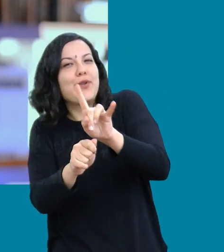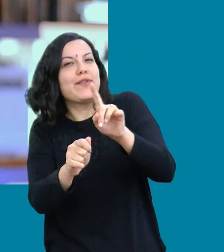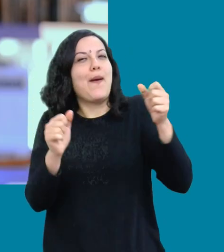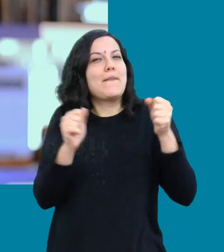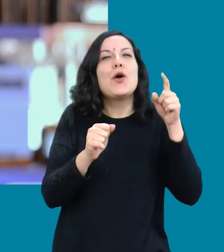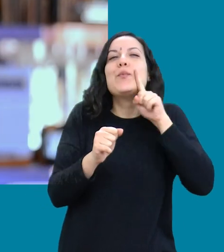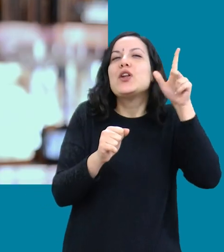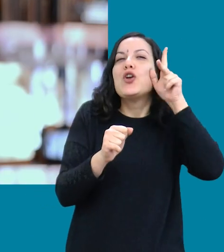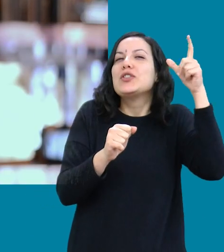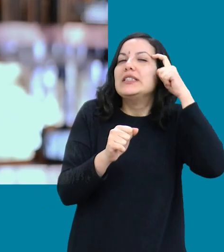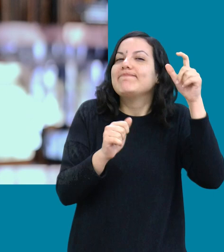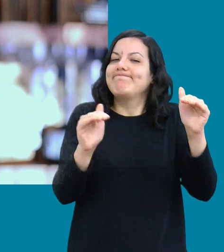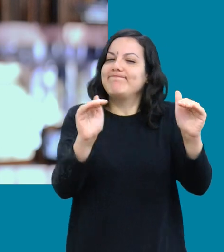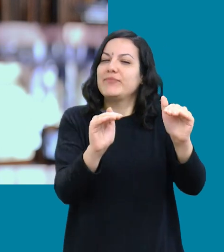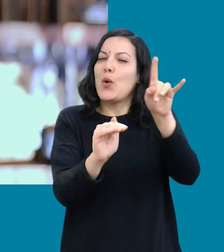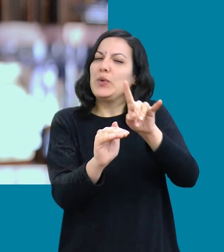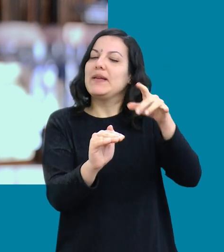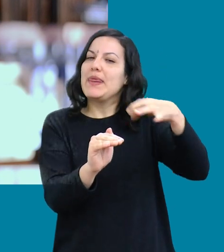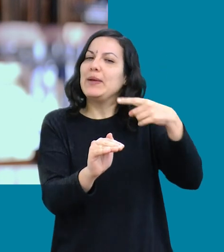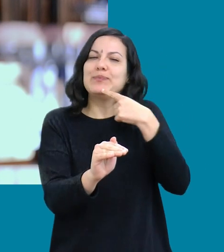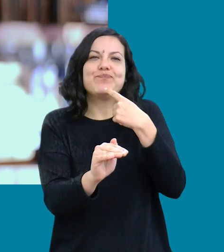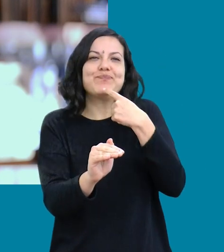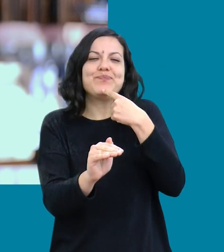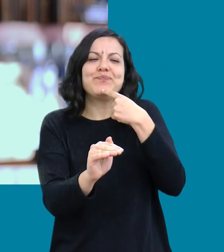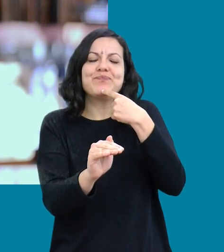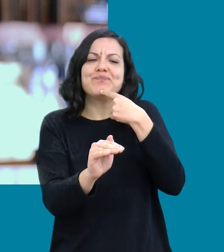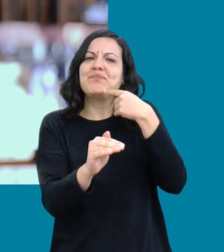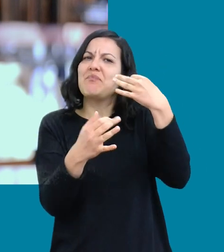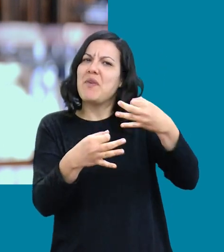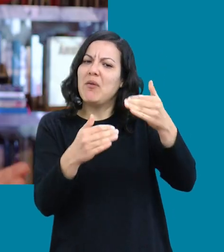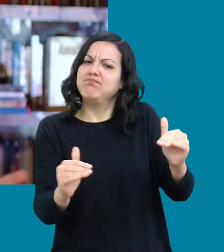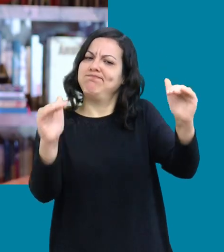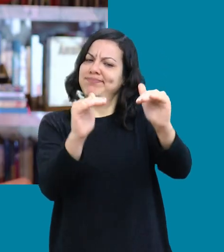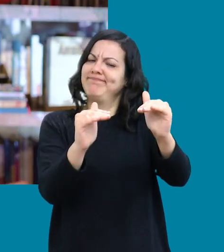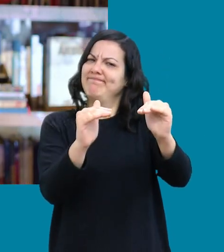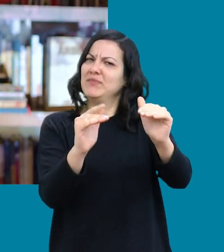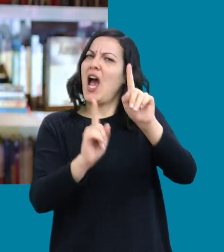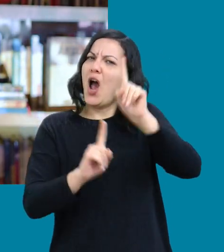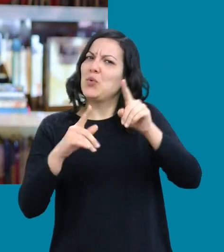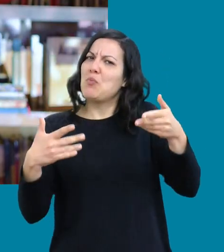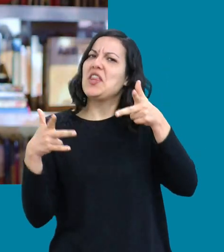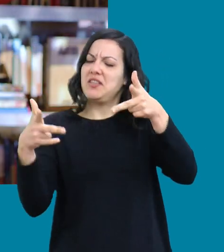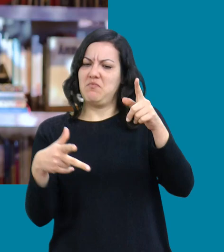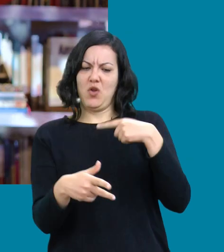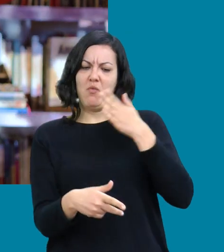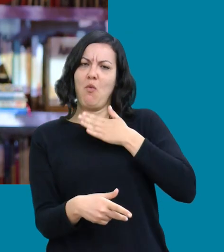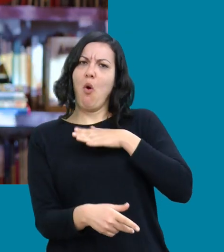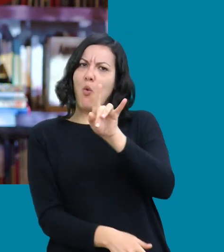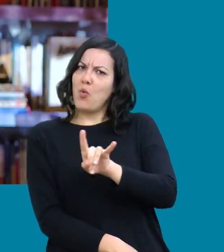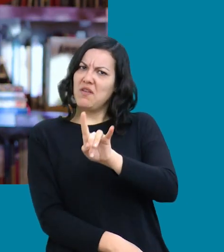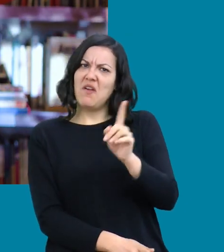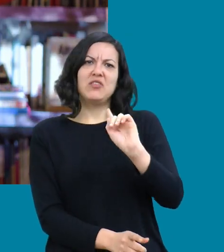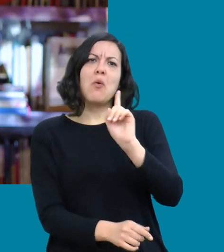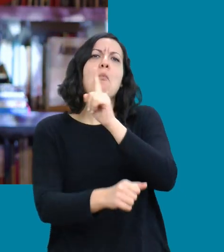que la universidad se debería preguntar si tiene derecho a hacerlo o no. Con justa razón muchos dirían, pero somos la universidad, no somos